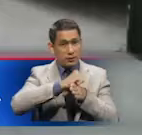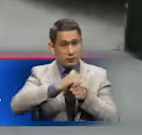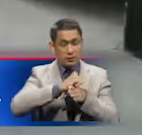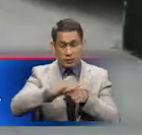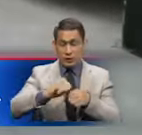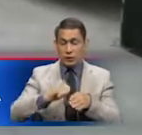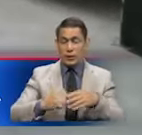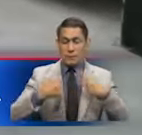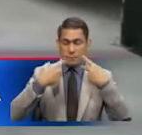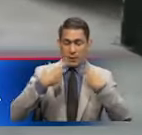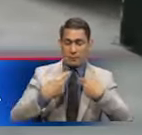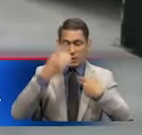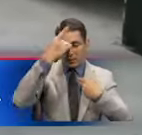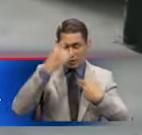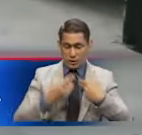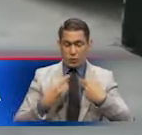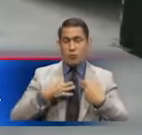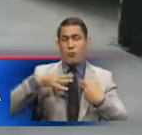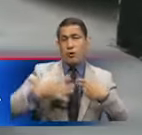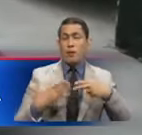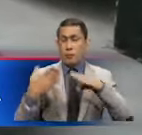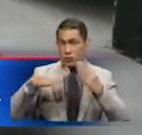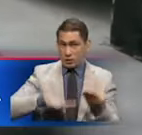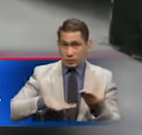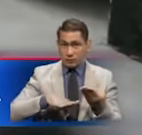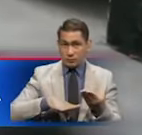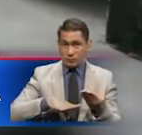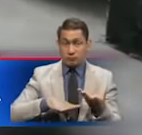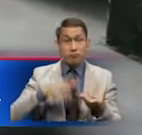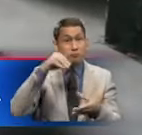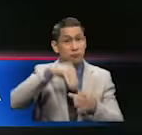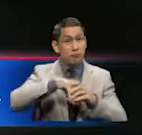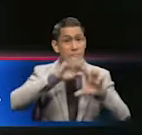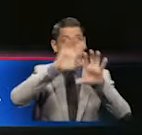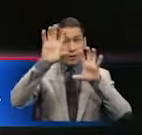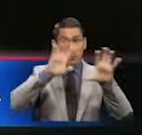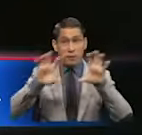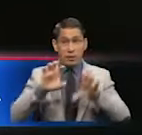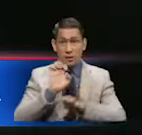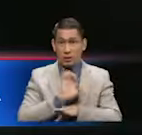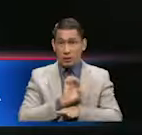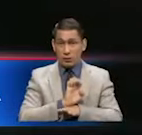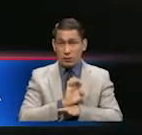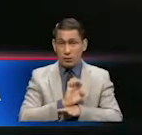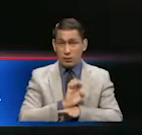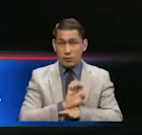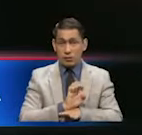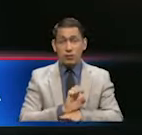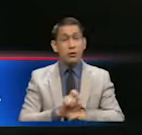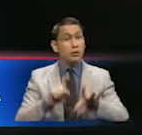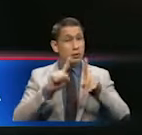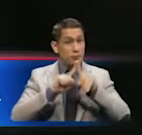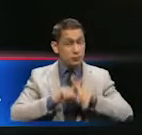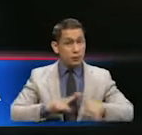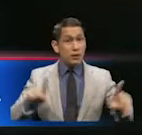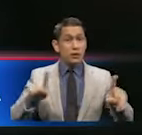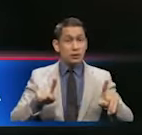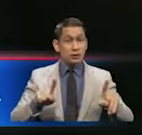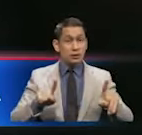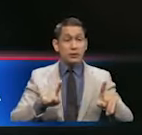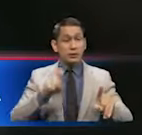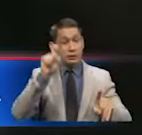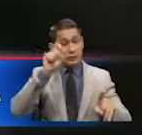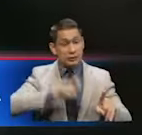país. Pero que esto no abre la puerta a que se dé un mecanismo de forma indiscriminada, pues tendrá que ejecutarse bajo